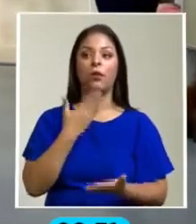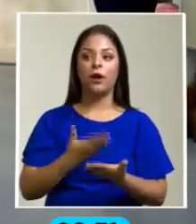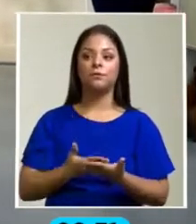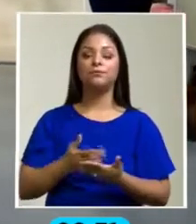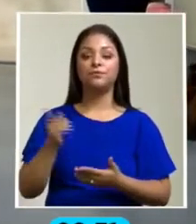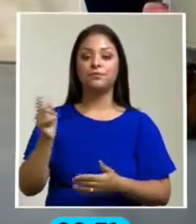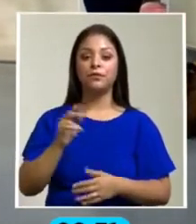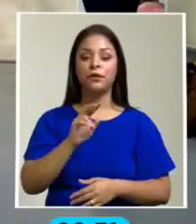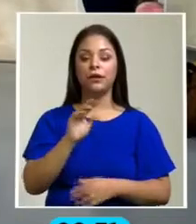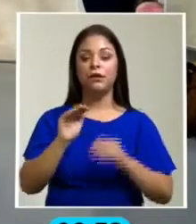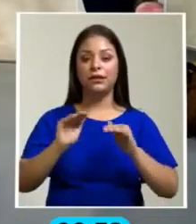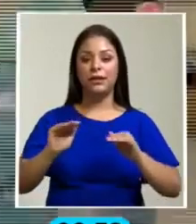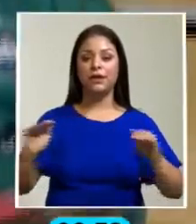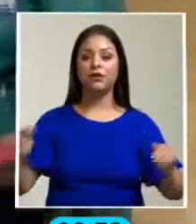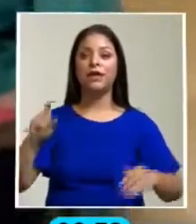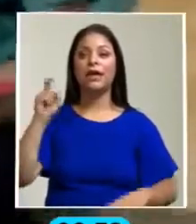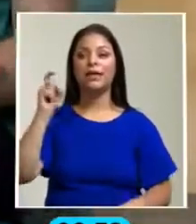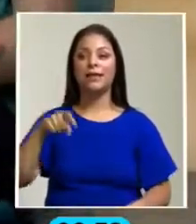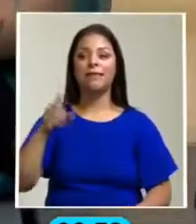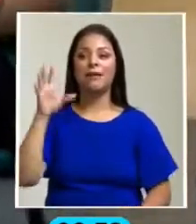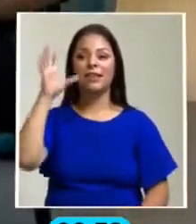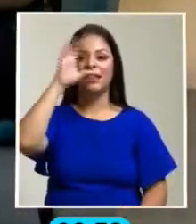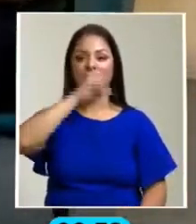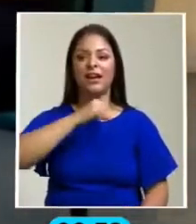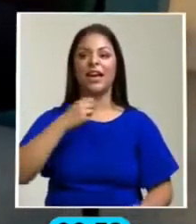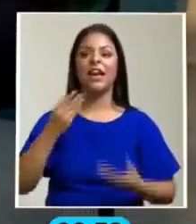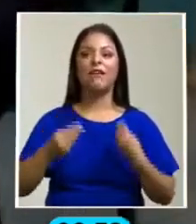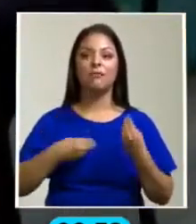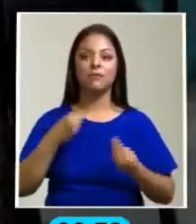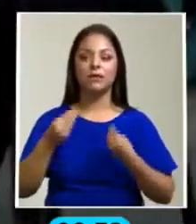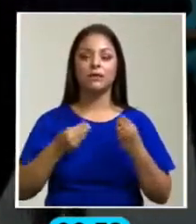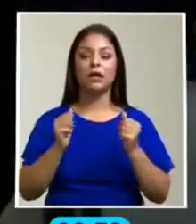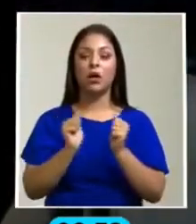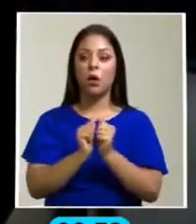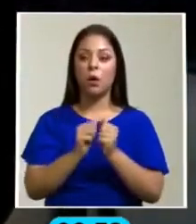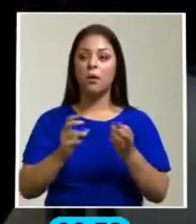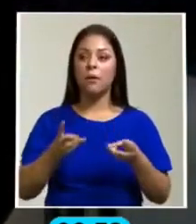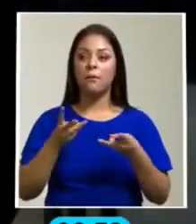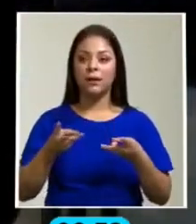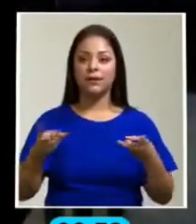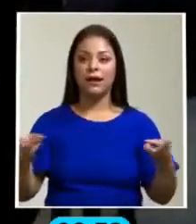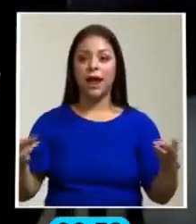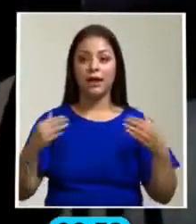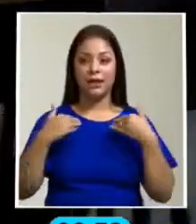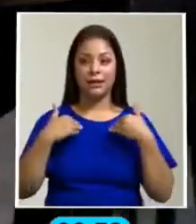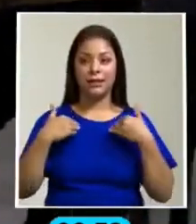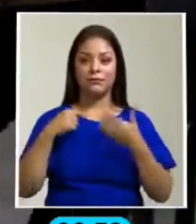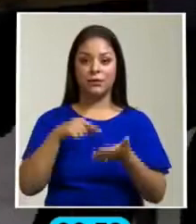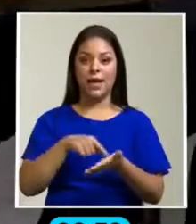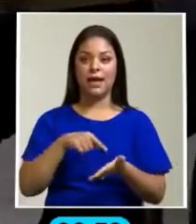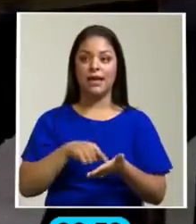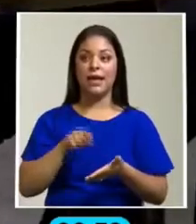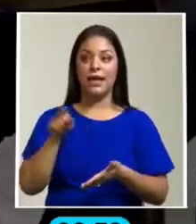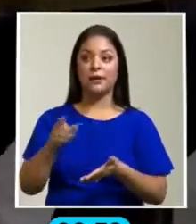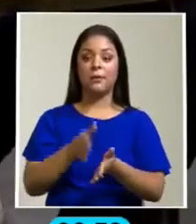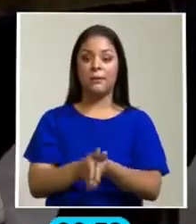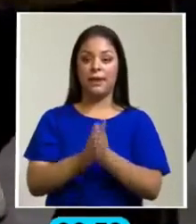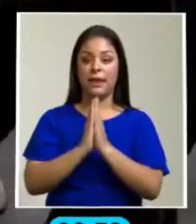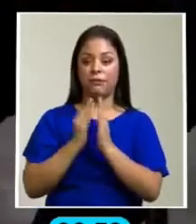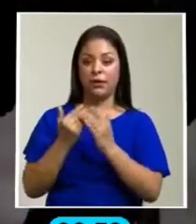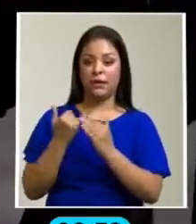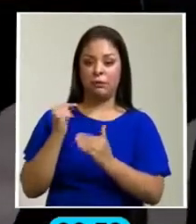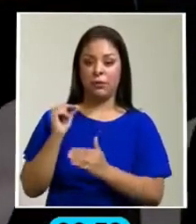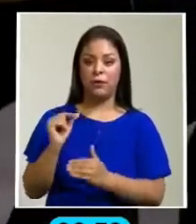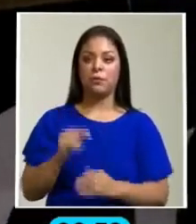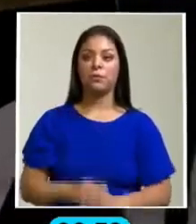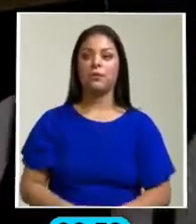identificar qué será lo que vamos a hacer con este material que tenemos acá. Eso fue lo que les pedimos hace un momentito, ¿verdad? Muy bien, y vamos a hacer tiras